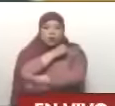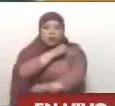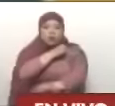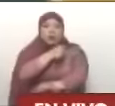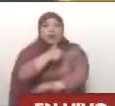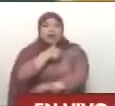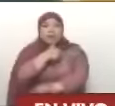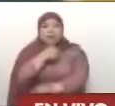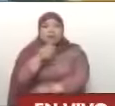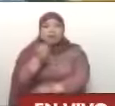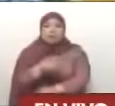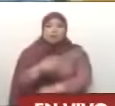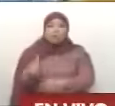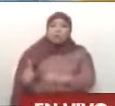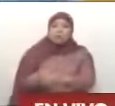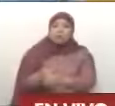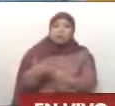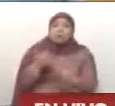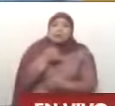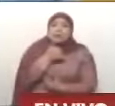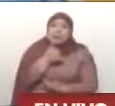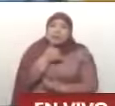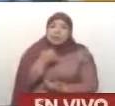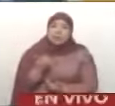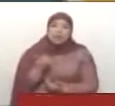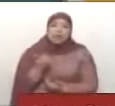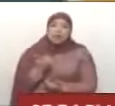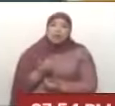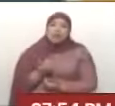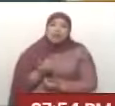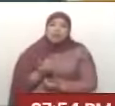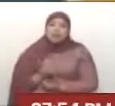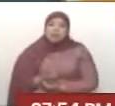¿Quién está detrás del alzamiento de las bandas criminales?